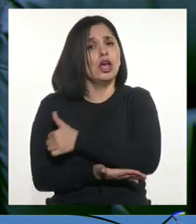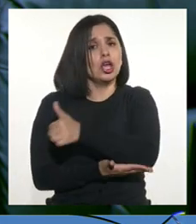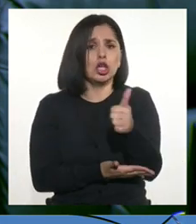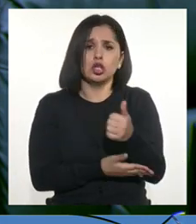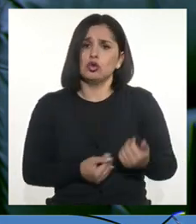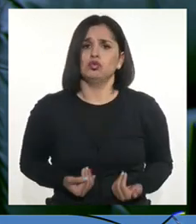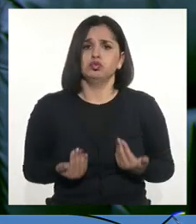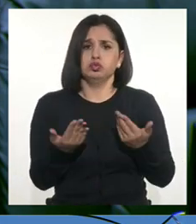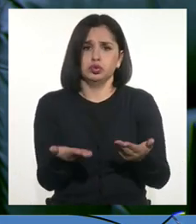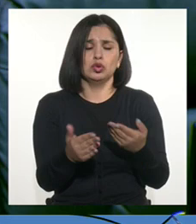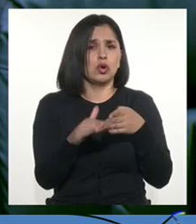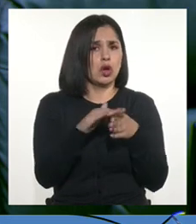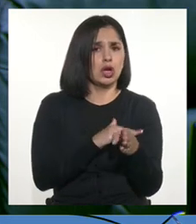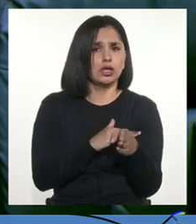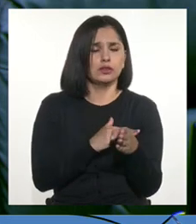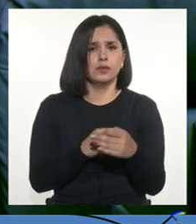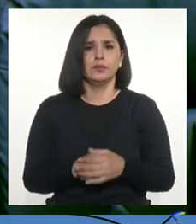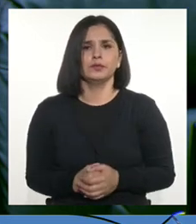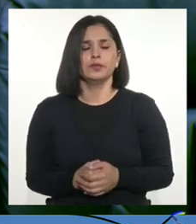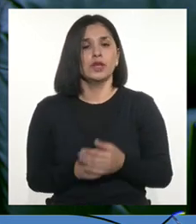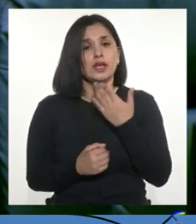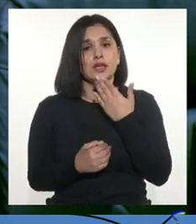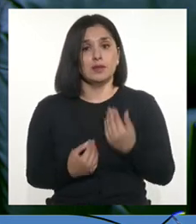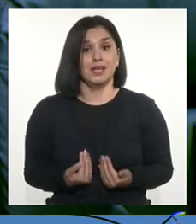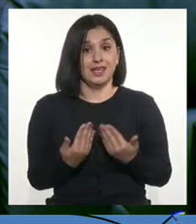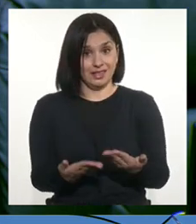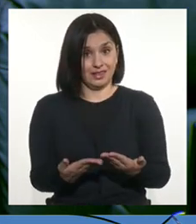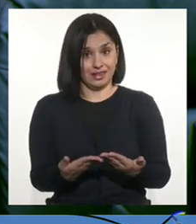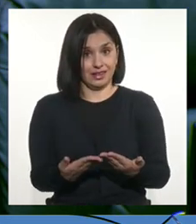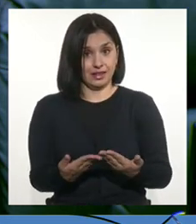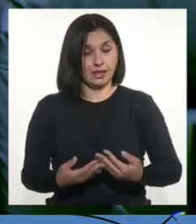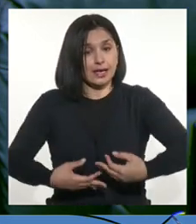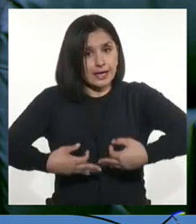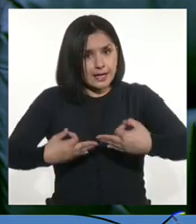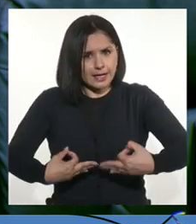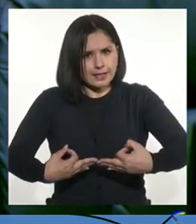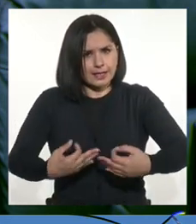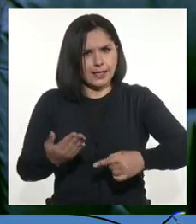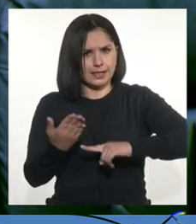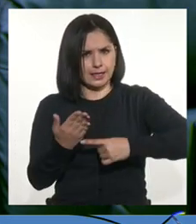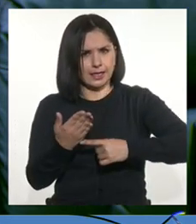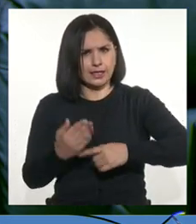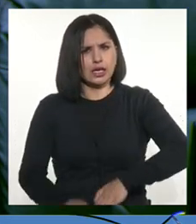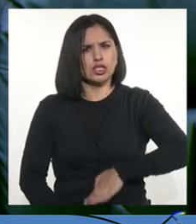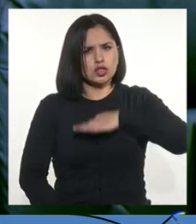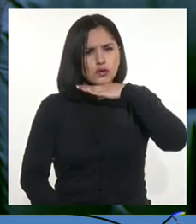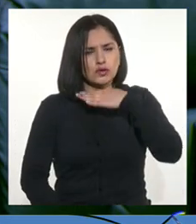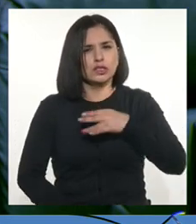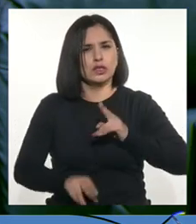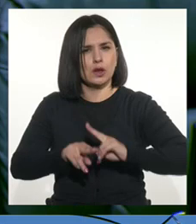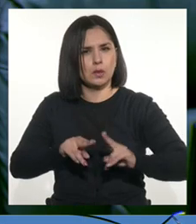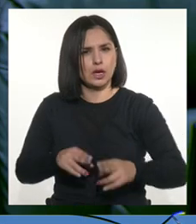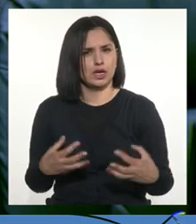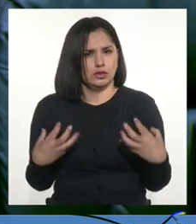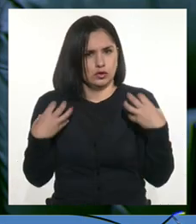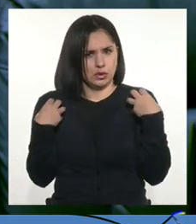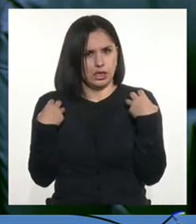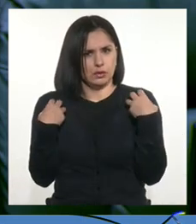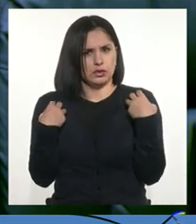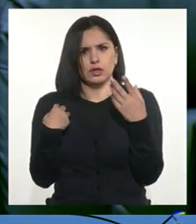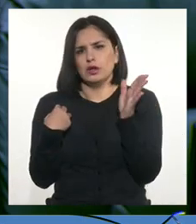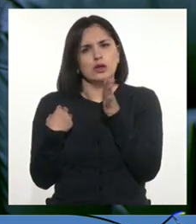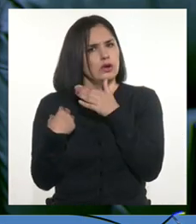toda la ciudadanía y al mismo tiempo ofrece garantías técnicas suficientes para desempeñar esta función sin poner en riesgo